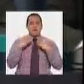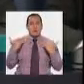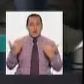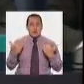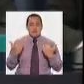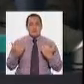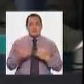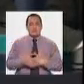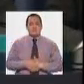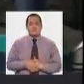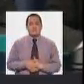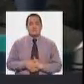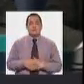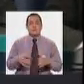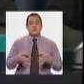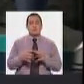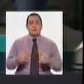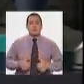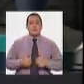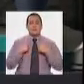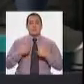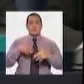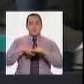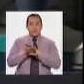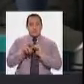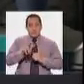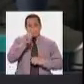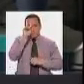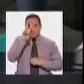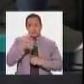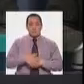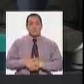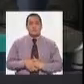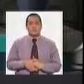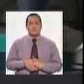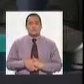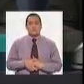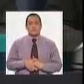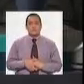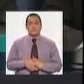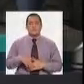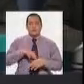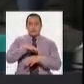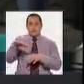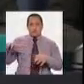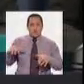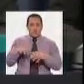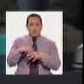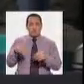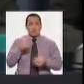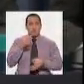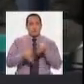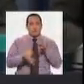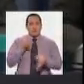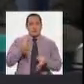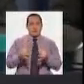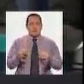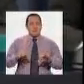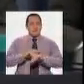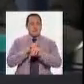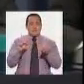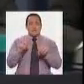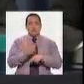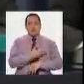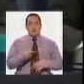perjudicar la actuación en sede nacional de todo lo actuado. Y eso el